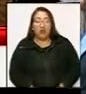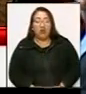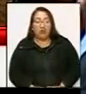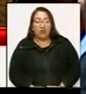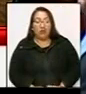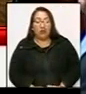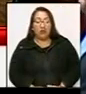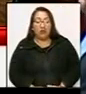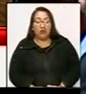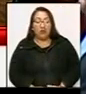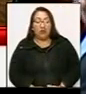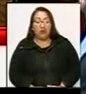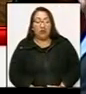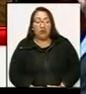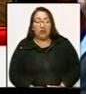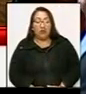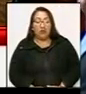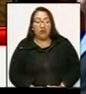en las empresas